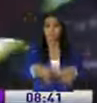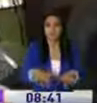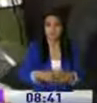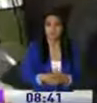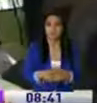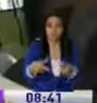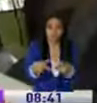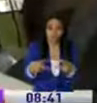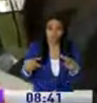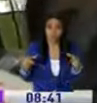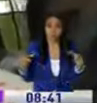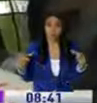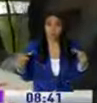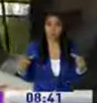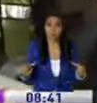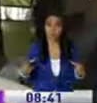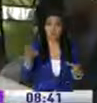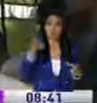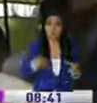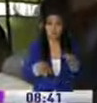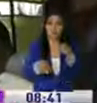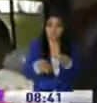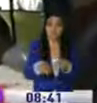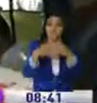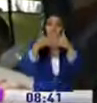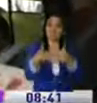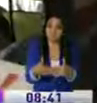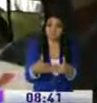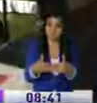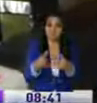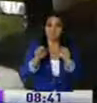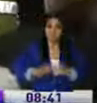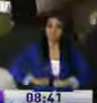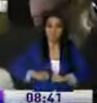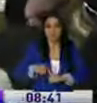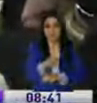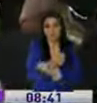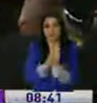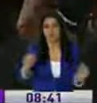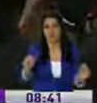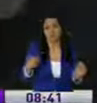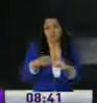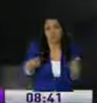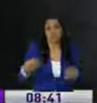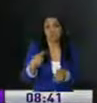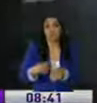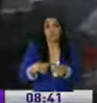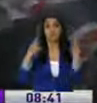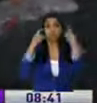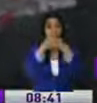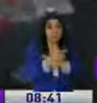dentro de la cabina del mismo y eso hace pues que el trabajo pues sea duro, ¿no?